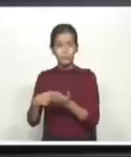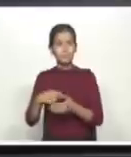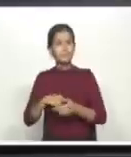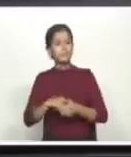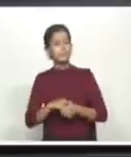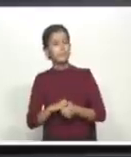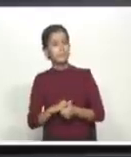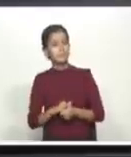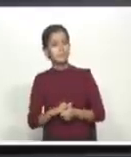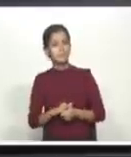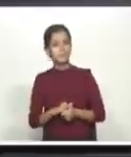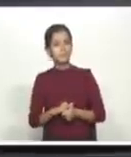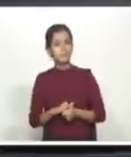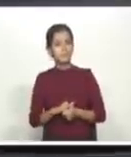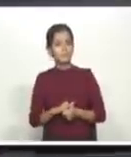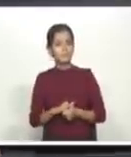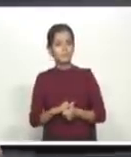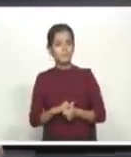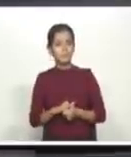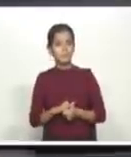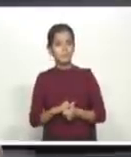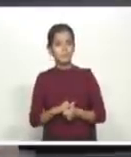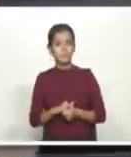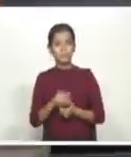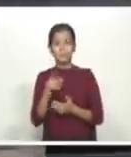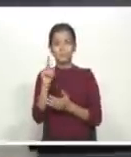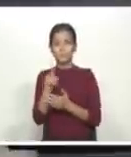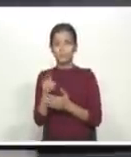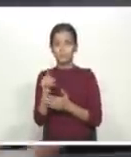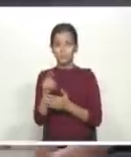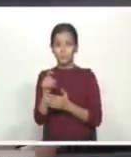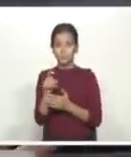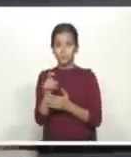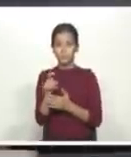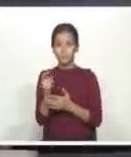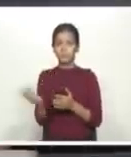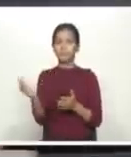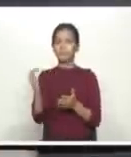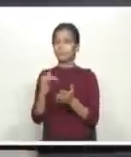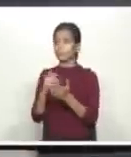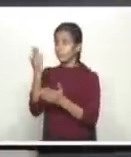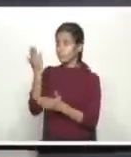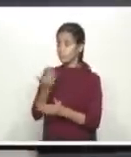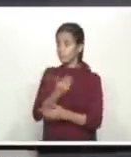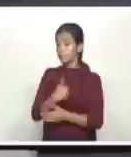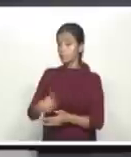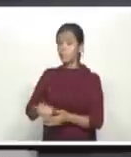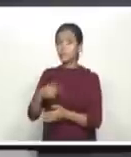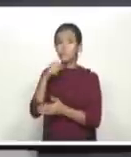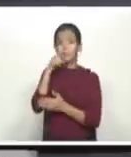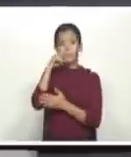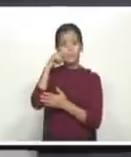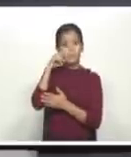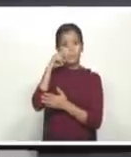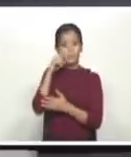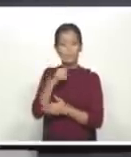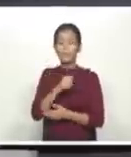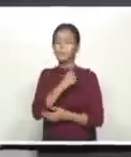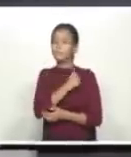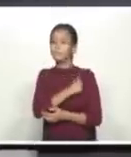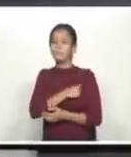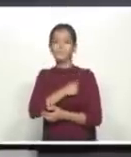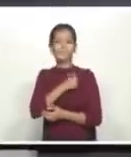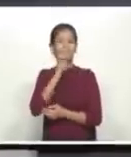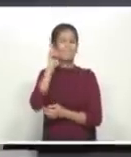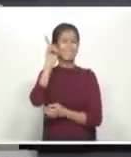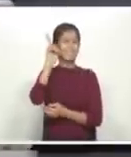86 votos. Entonces se ocupa otro acuerdo político. Entonces ya ve que Xiomara no tiene el poder. Entonces la gente tiene que estar clara en eso,